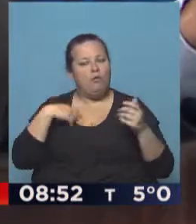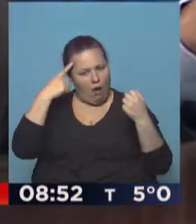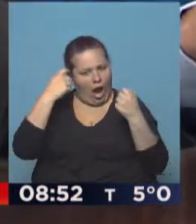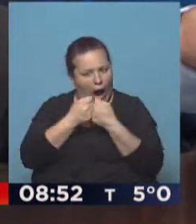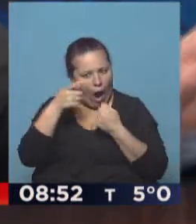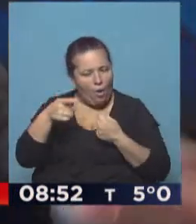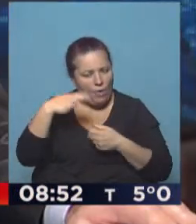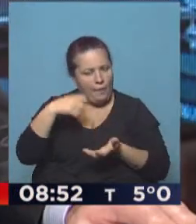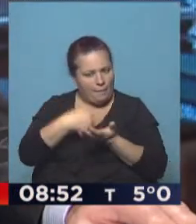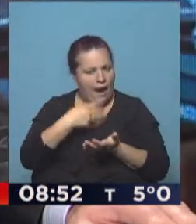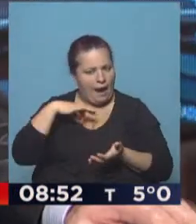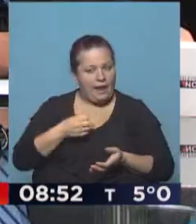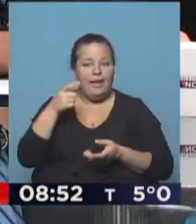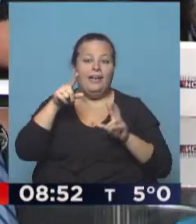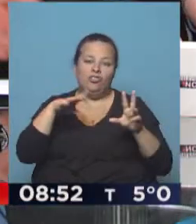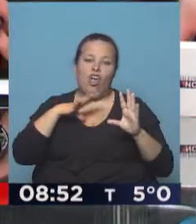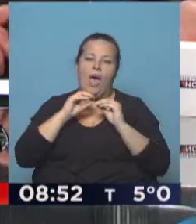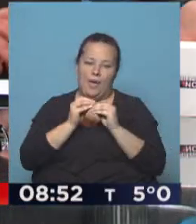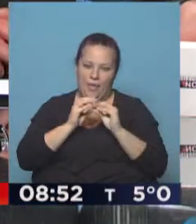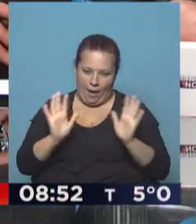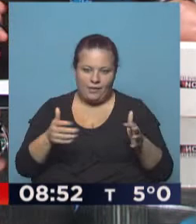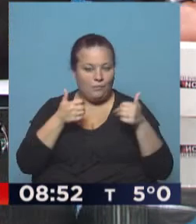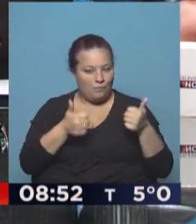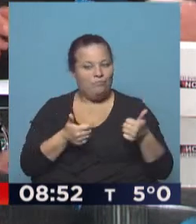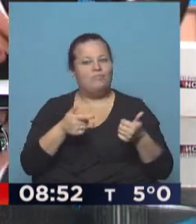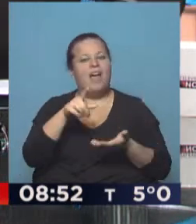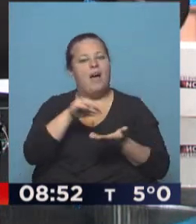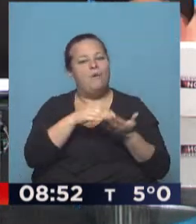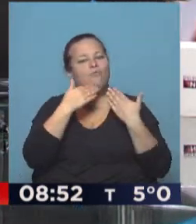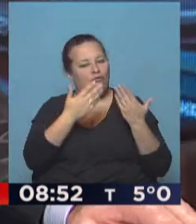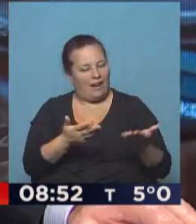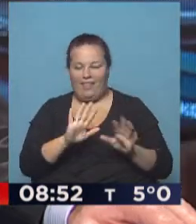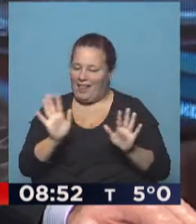acuerdo en que deberían pagar. Y el tema está en debate. El tema está en debate. Doctor von Rusch, gracias. De nada.